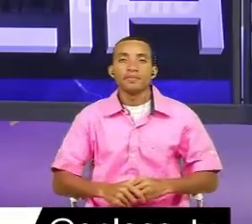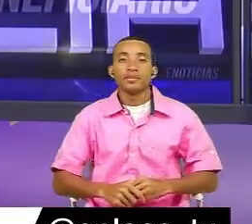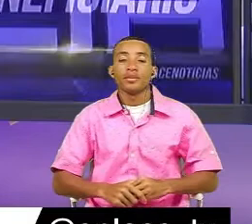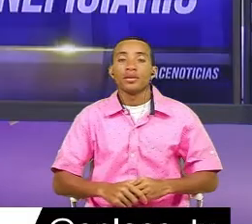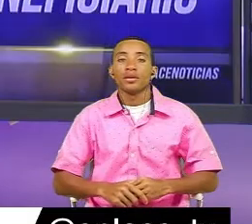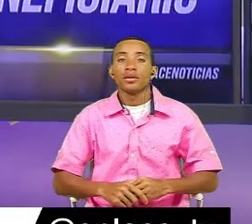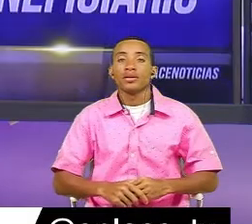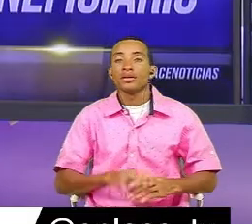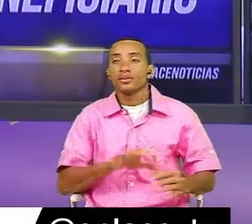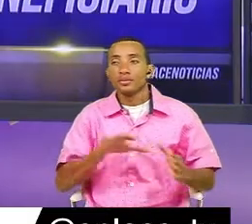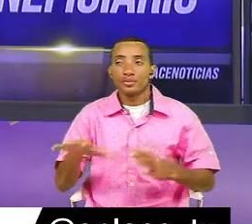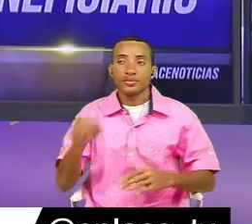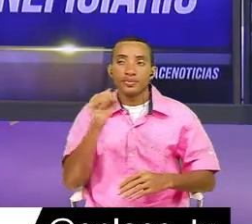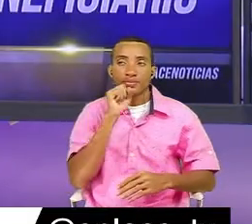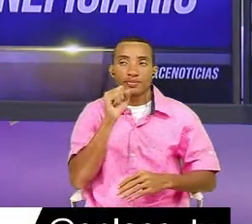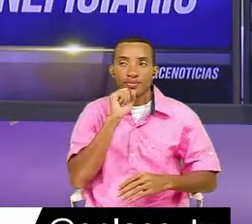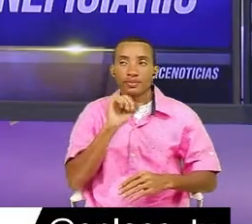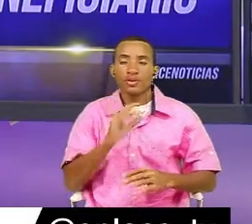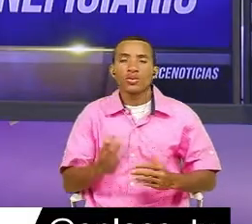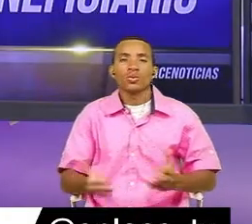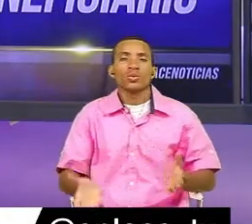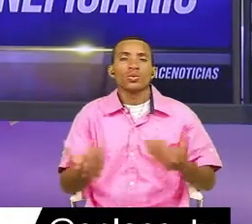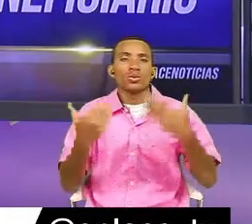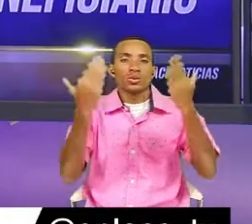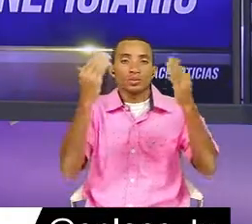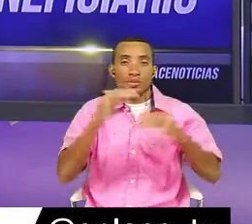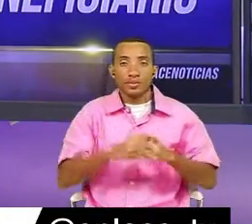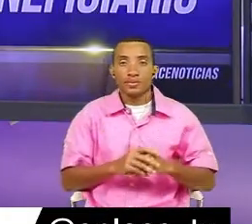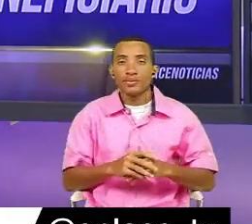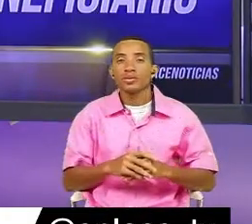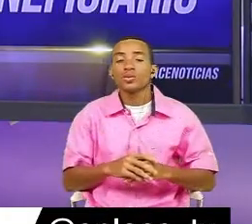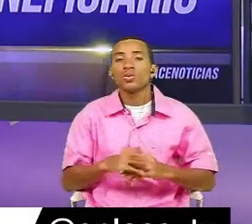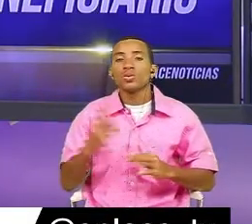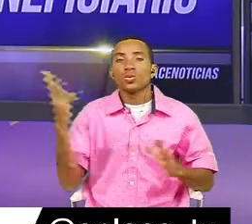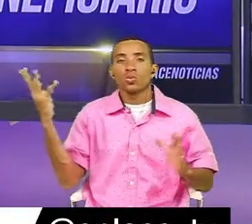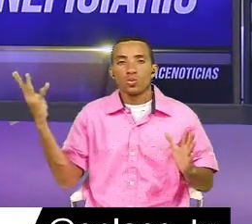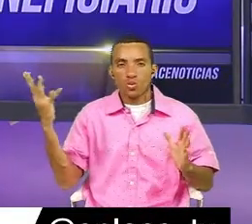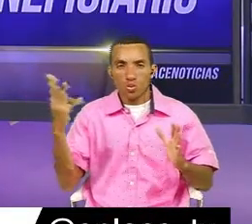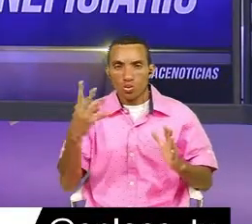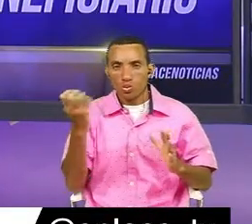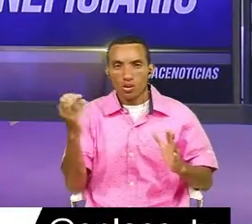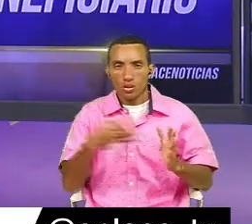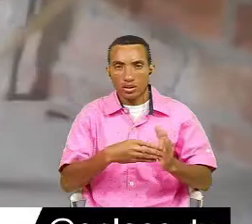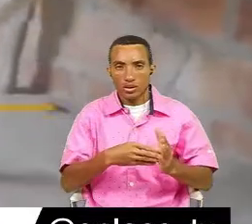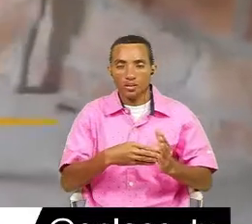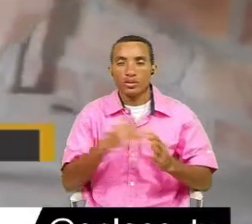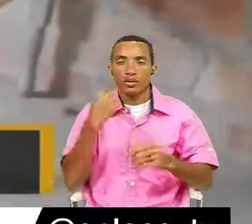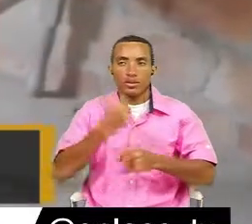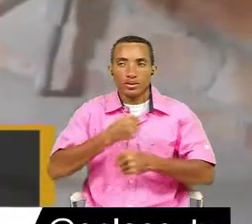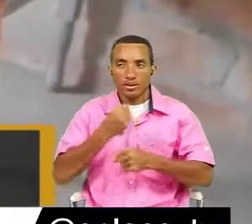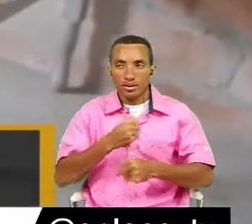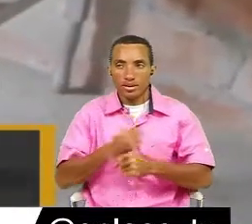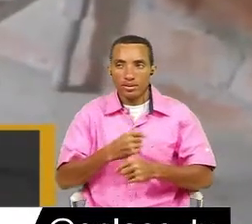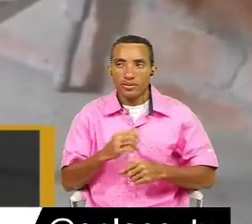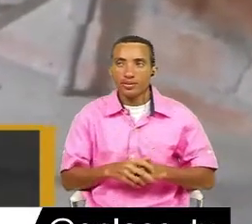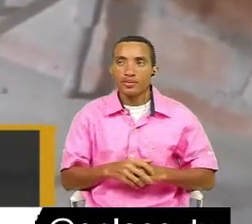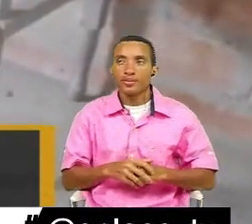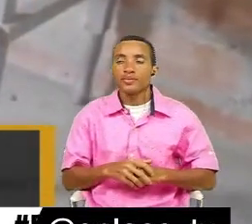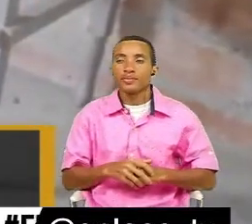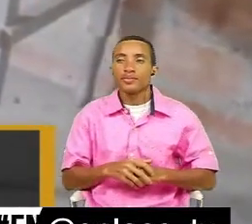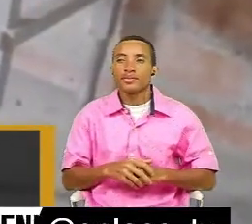a beneficiarse con el programa nacional 40.000 primeros empleos. Pues un día mío antes